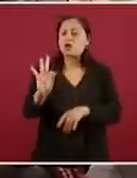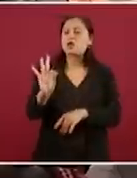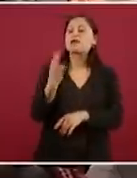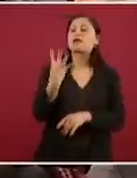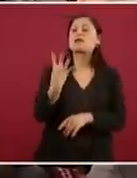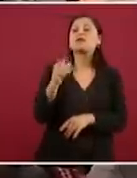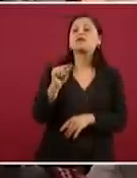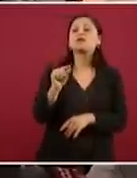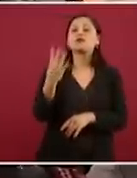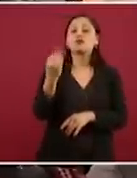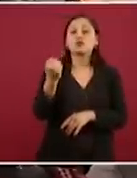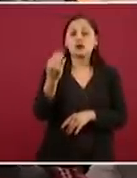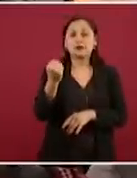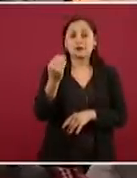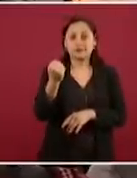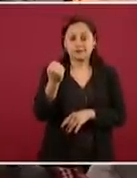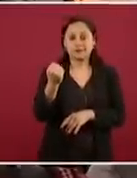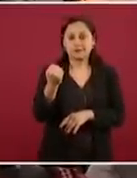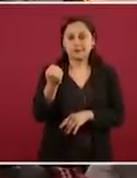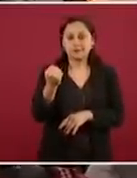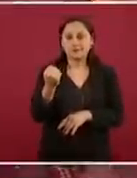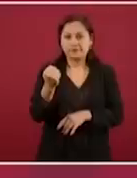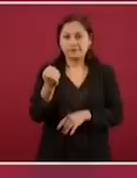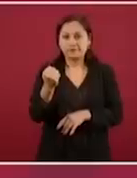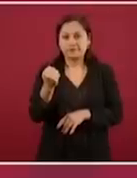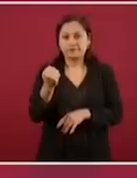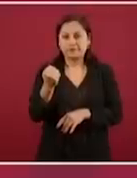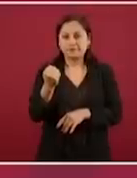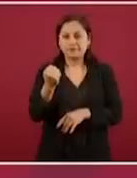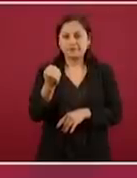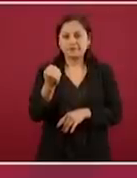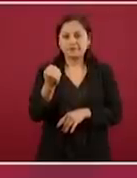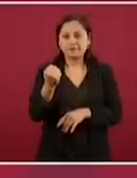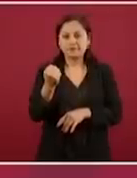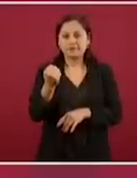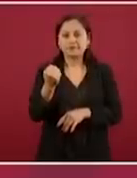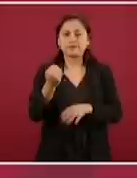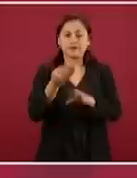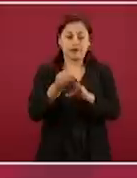44.9. Sí, y nosotros estamos ahora en